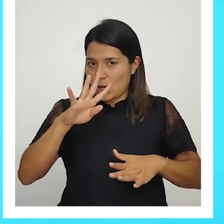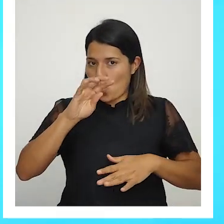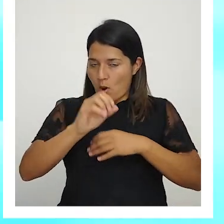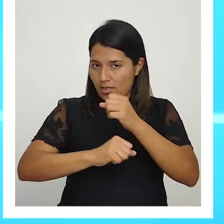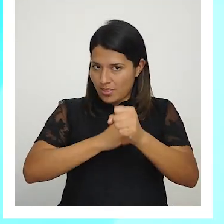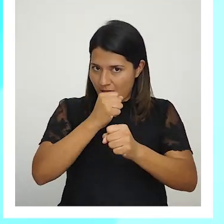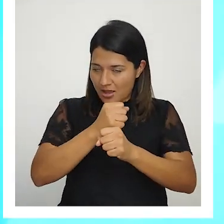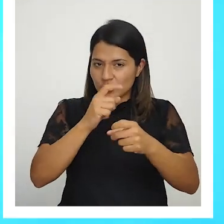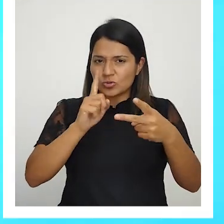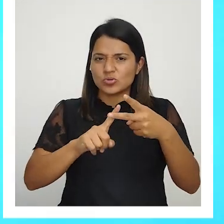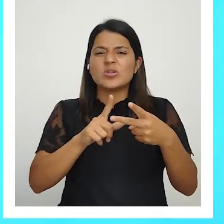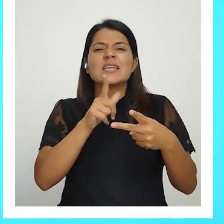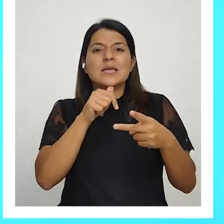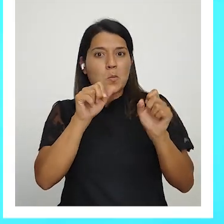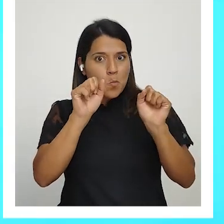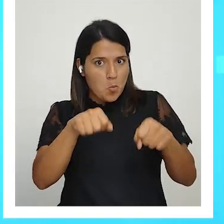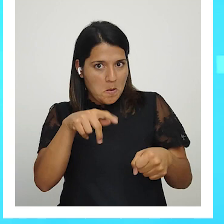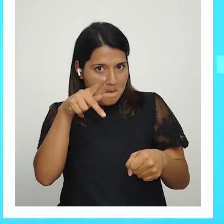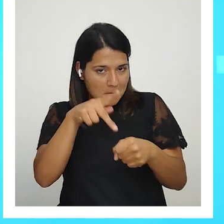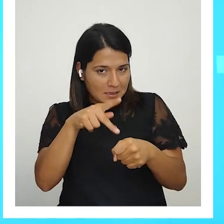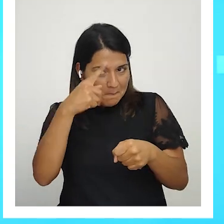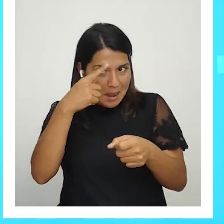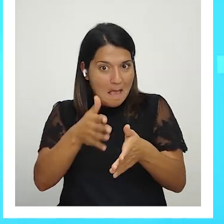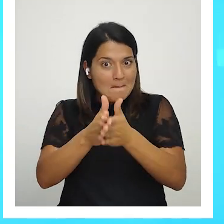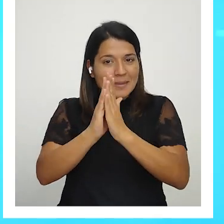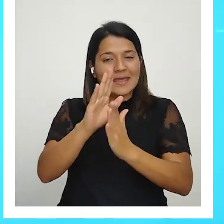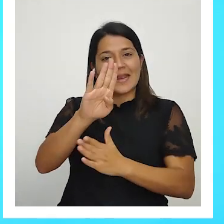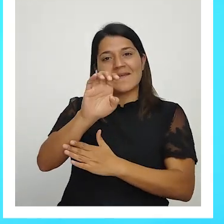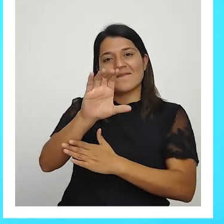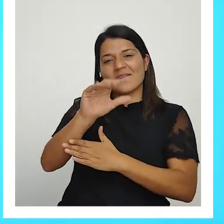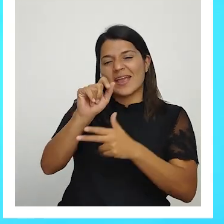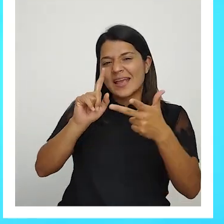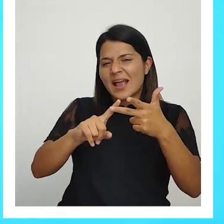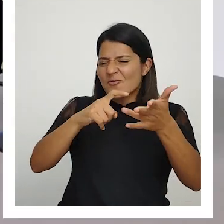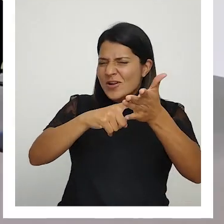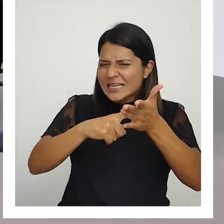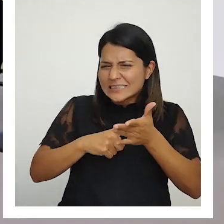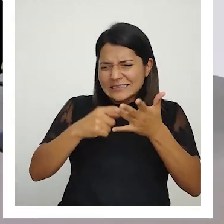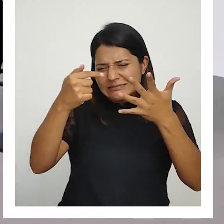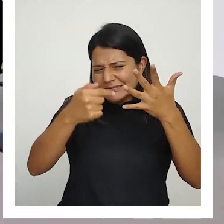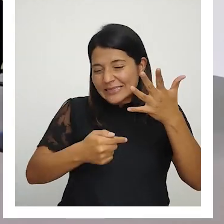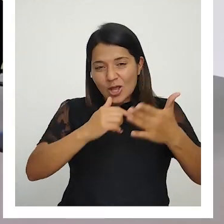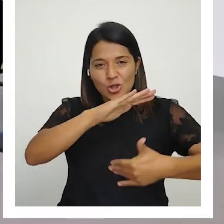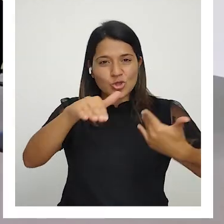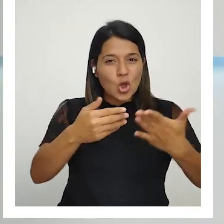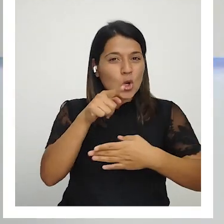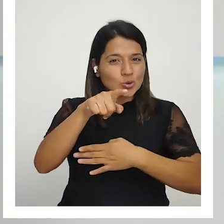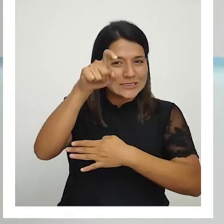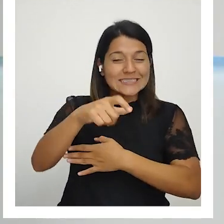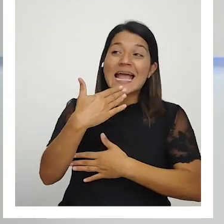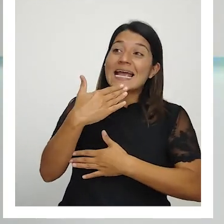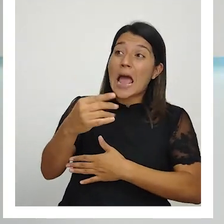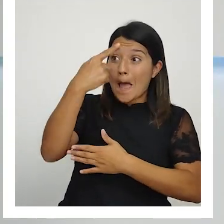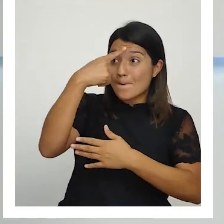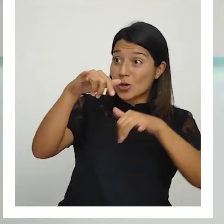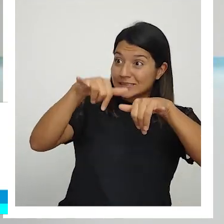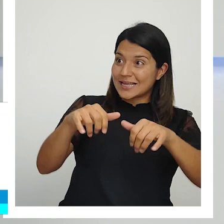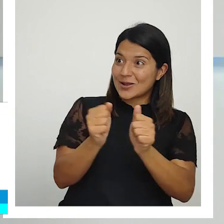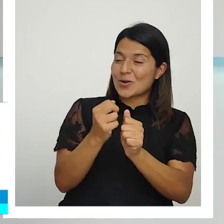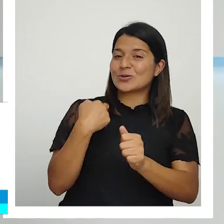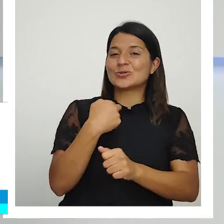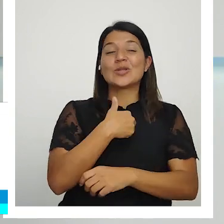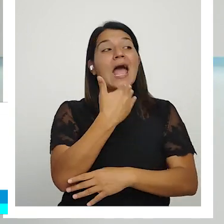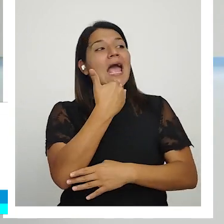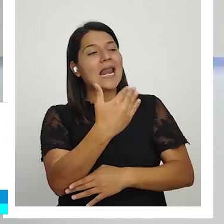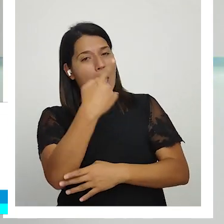personas que pueden optar por estas becas, requisitos y demás, todo lo que usted necesita saber. Gracias por estar con nosotros. Muchísimas gracias por el espacio, Isel. Más bien,